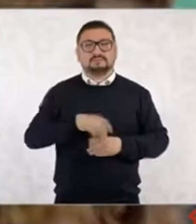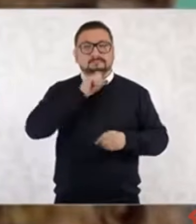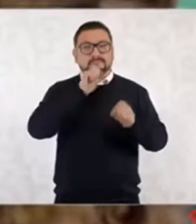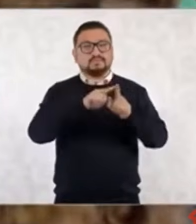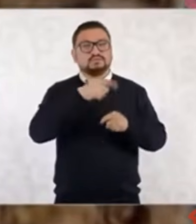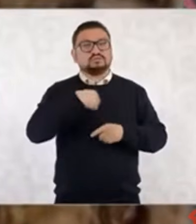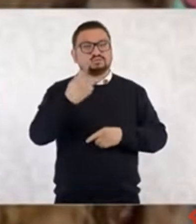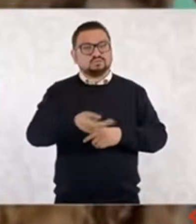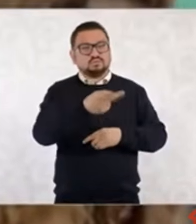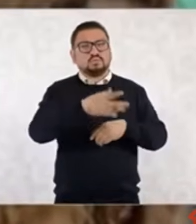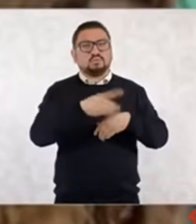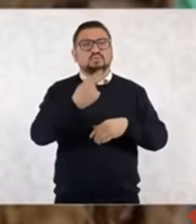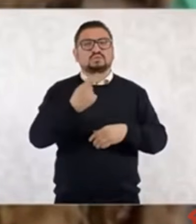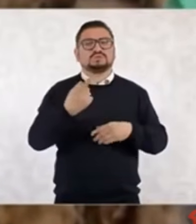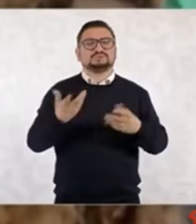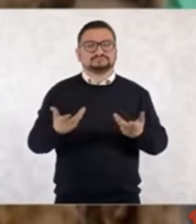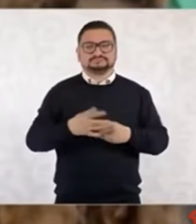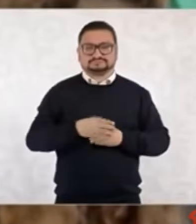pregunto porque